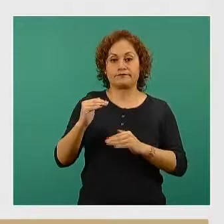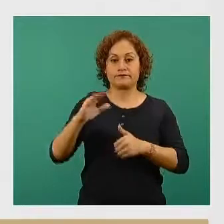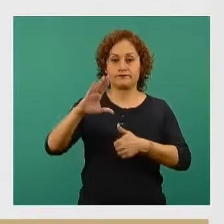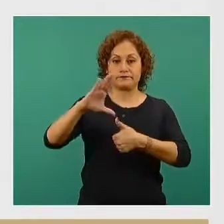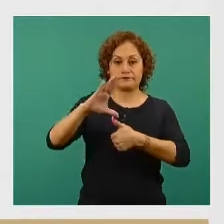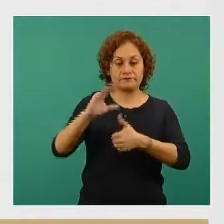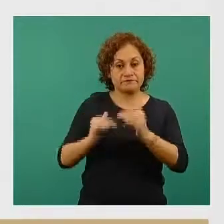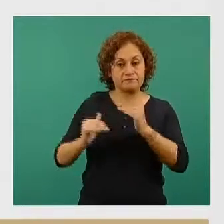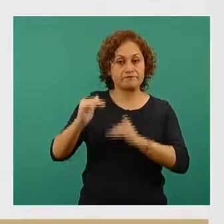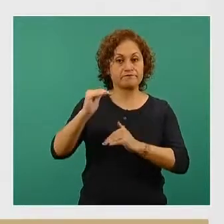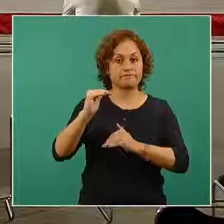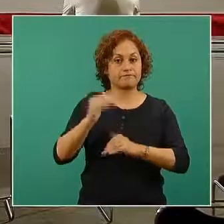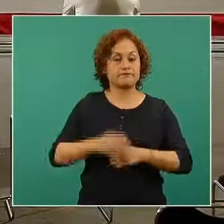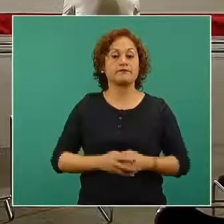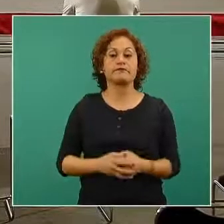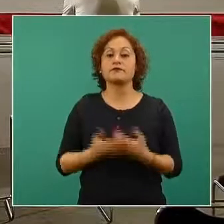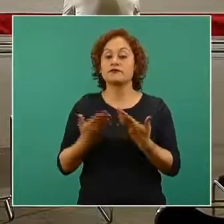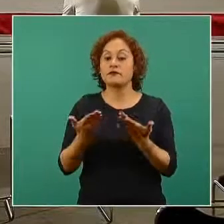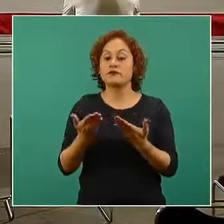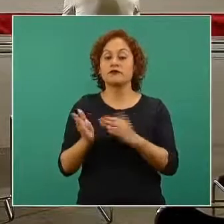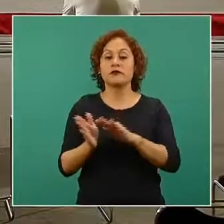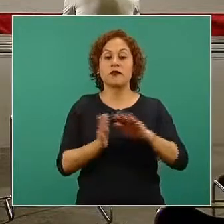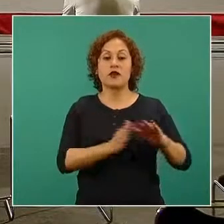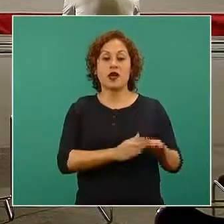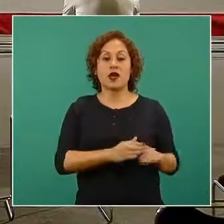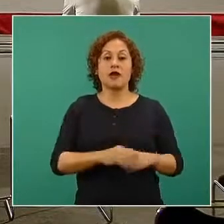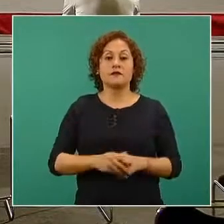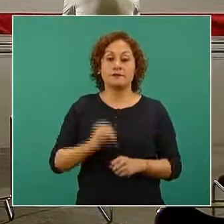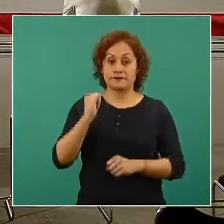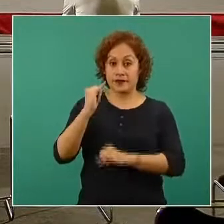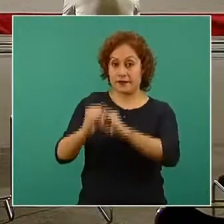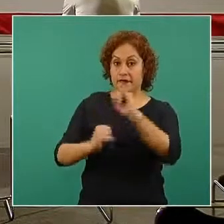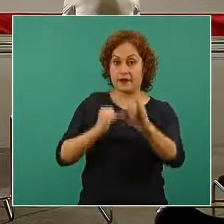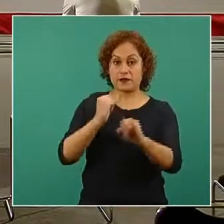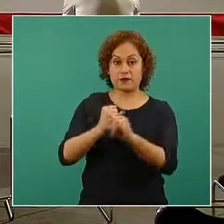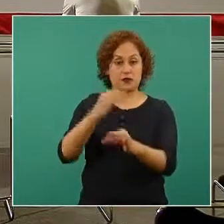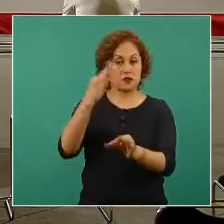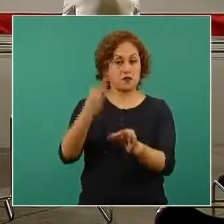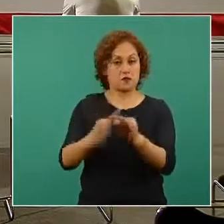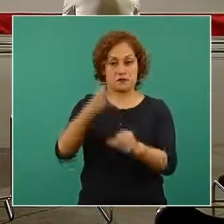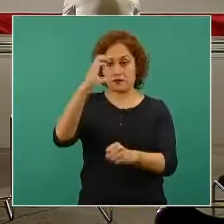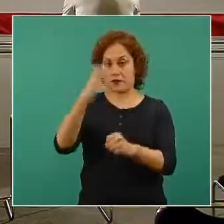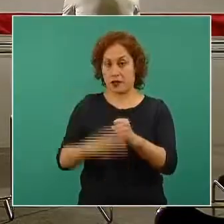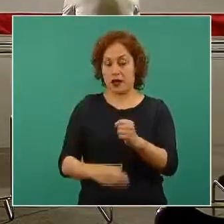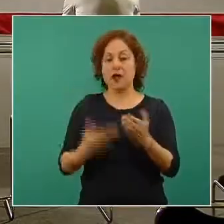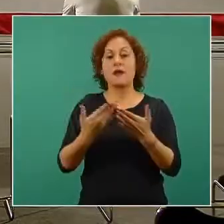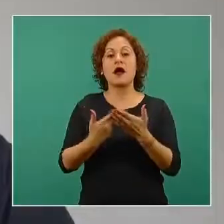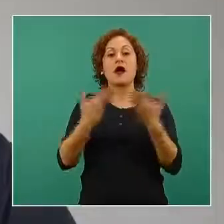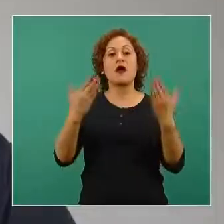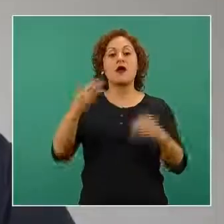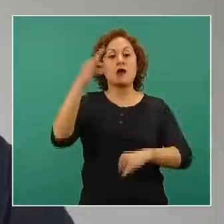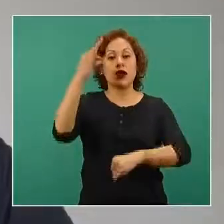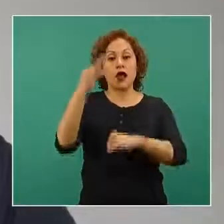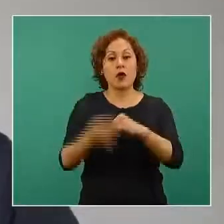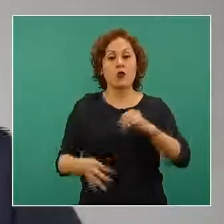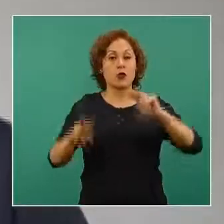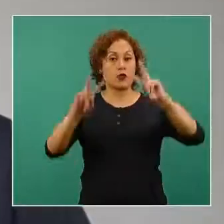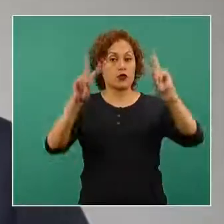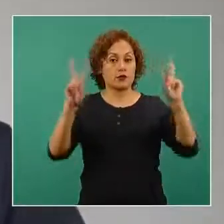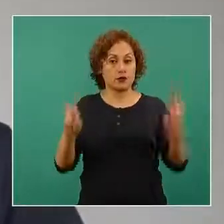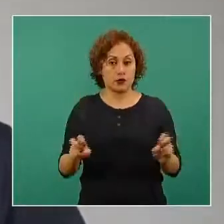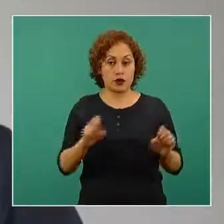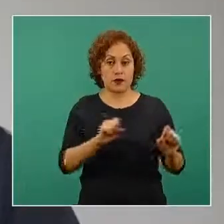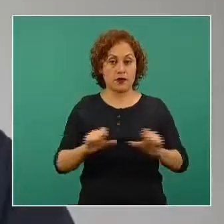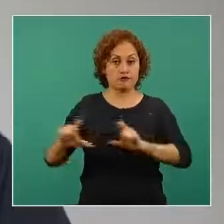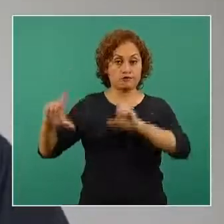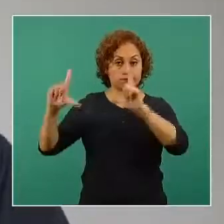Bien, vamos a cerrar entonces el componente internacional y pasemos al último componente de la presentación,